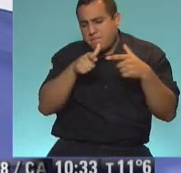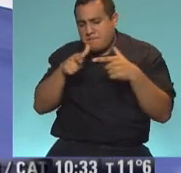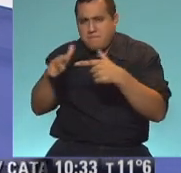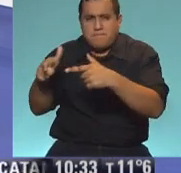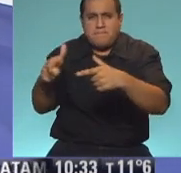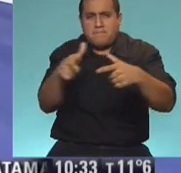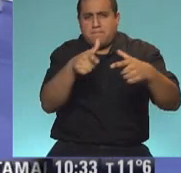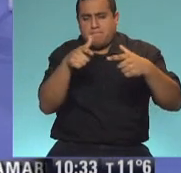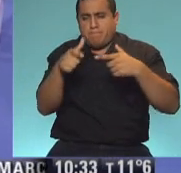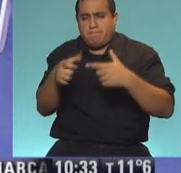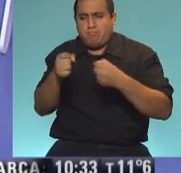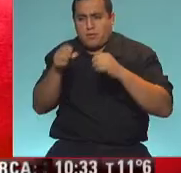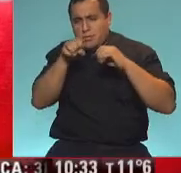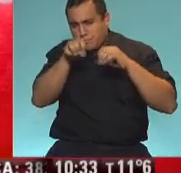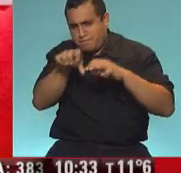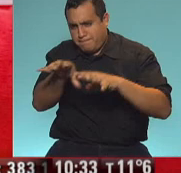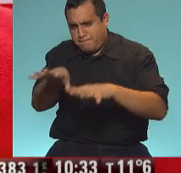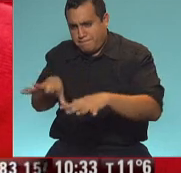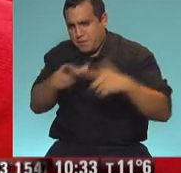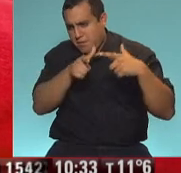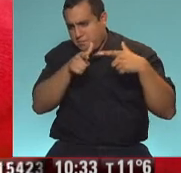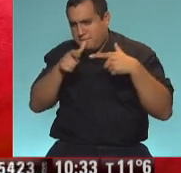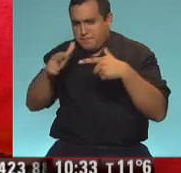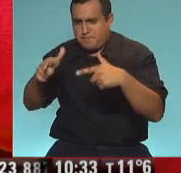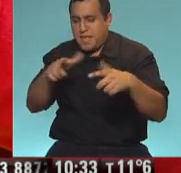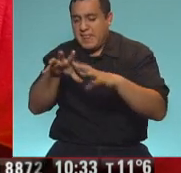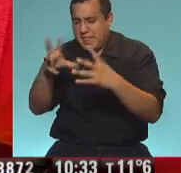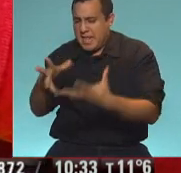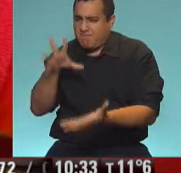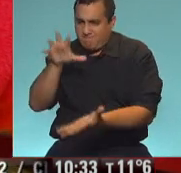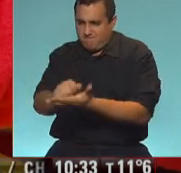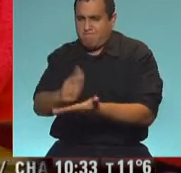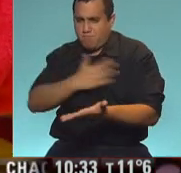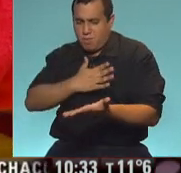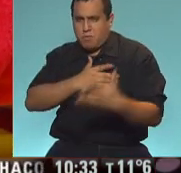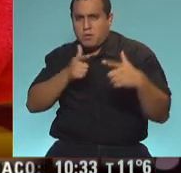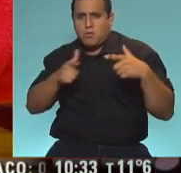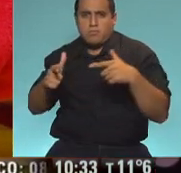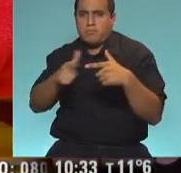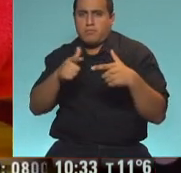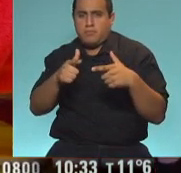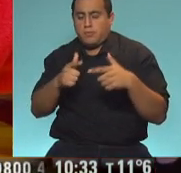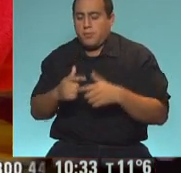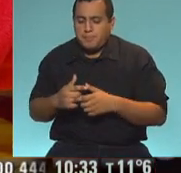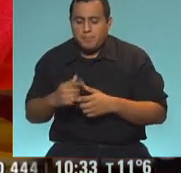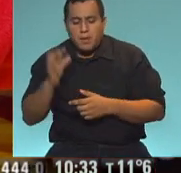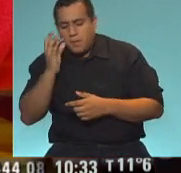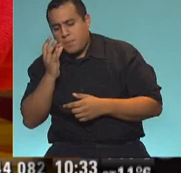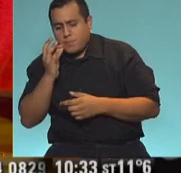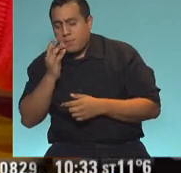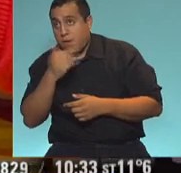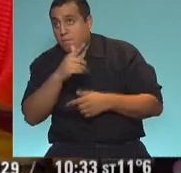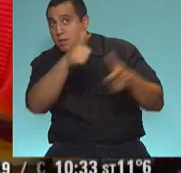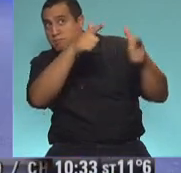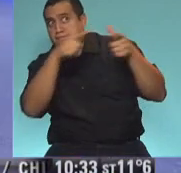¡Con nuestros poderes! ¡Y la Tierra será nuestra! Insólito, nos están informando que una nave espacial estaría a